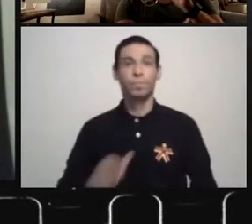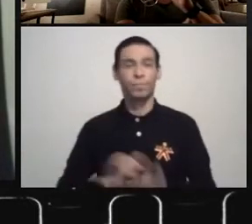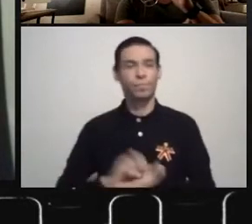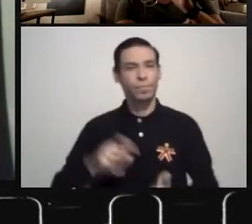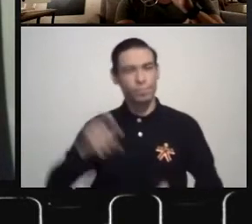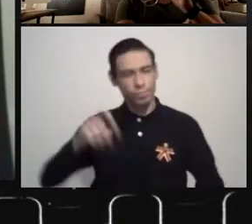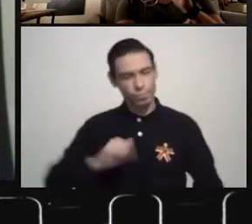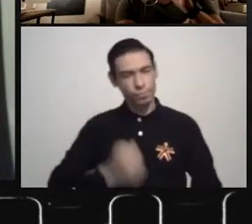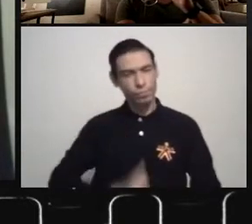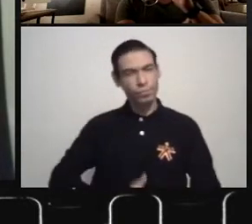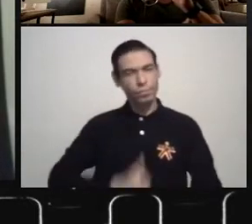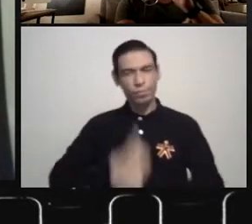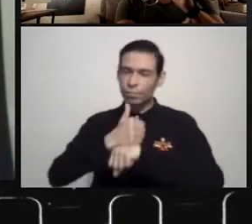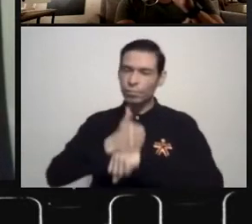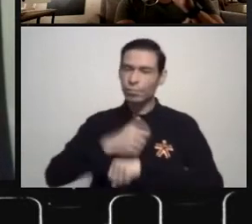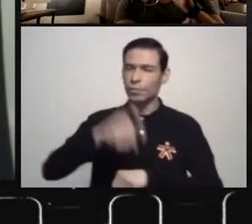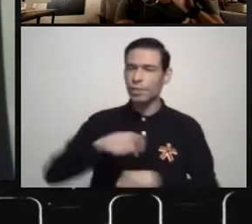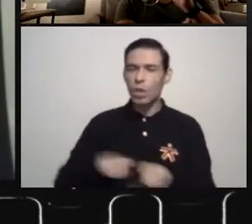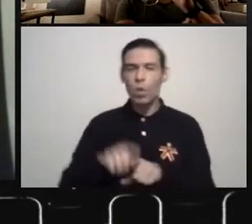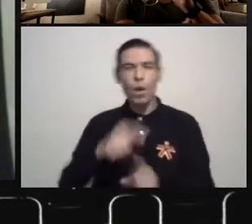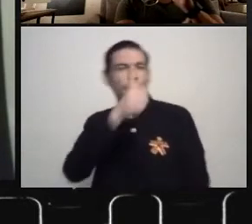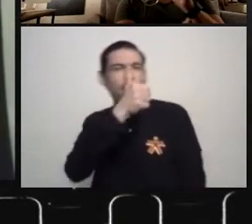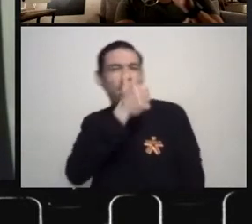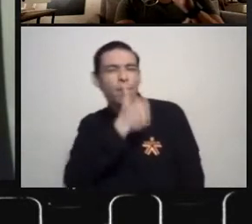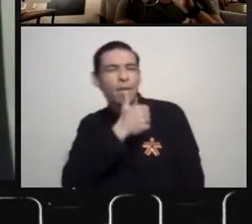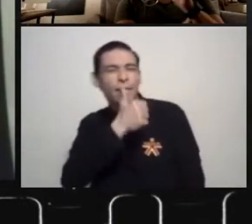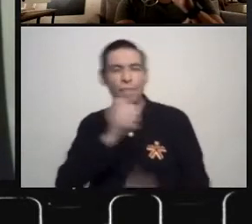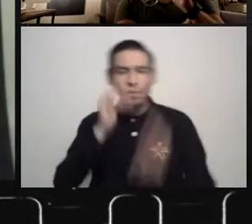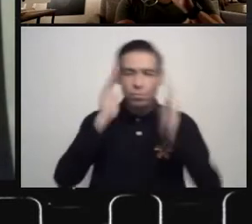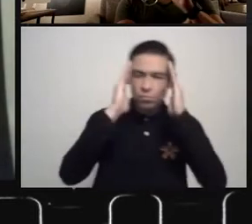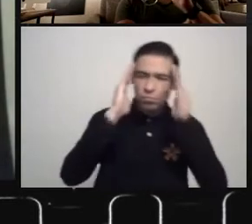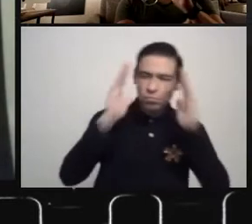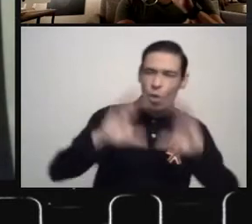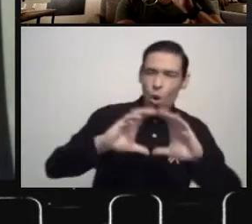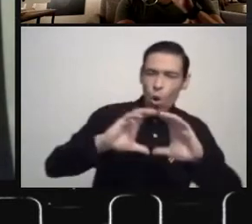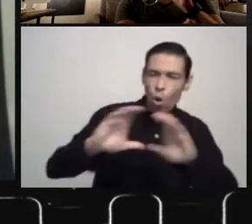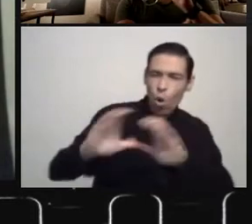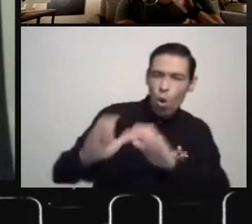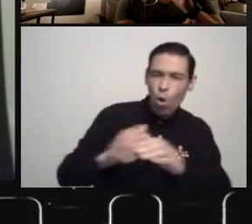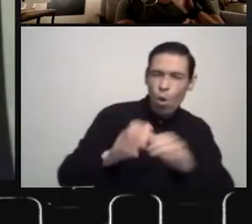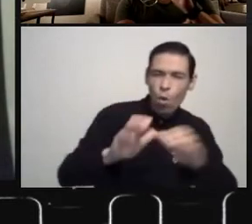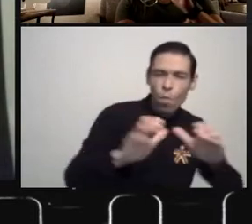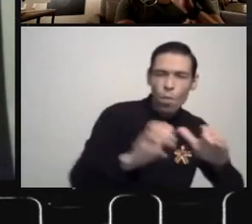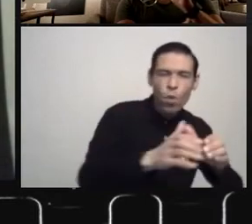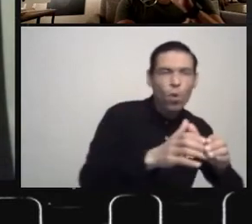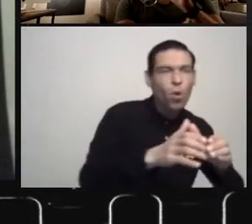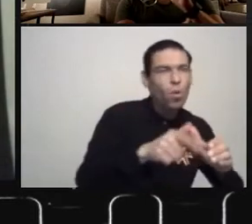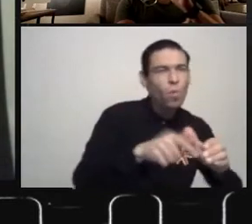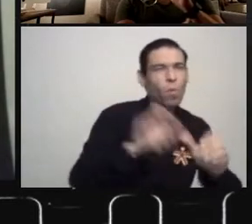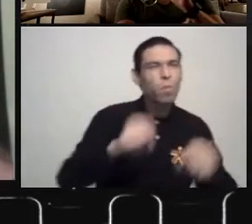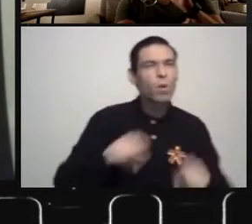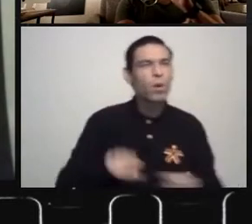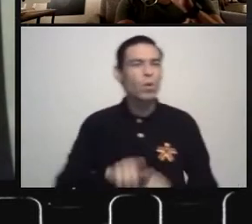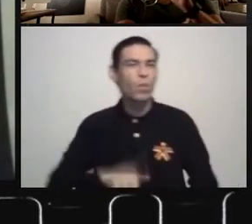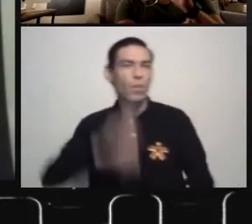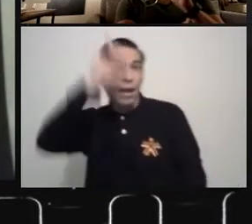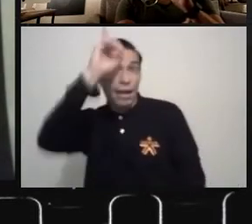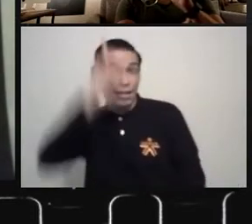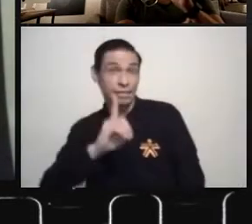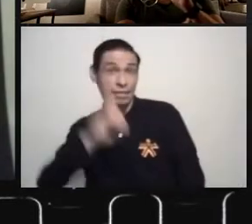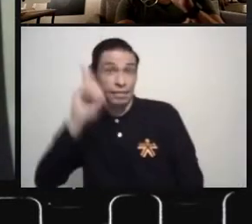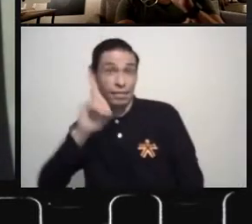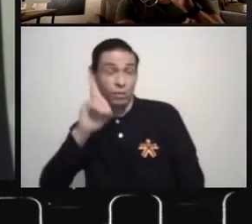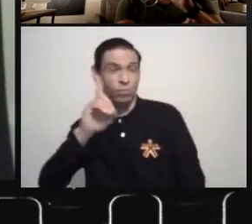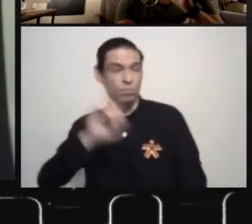paciente, tiene que escuchar mucho a su equipo y sobre todo tiene que tomar decisiones. O sea, yo creo que ahí, digamos, los estudiantes que